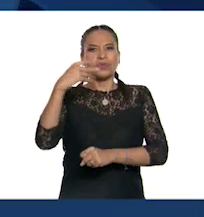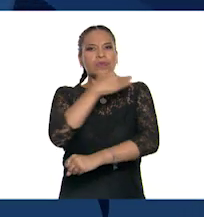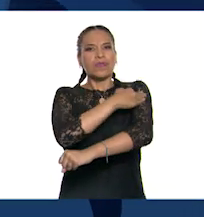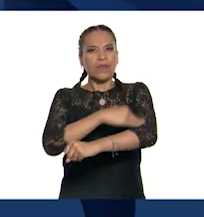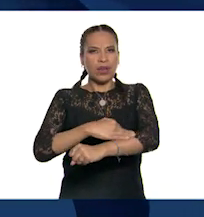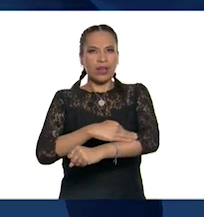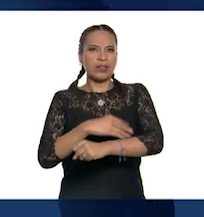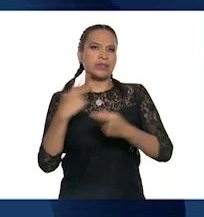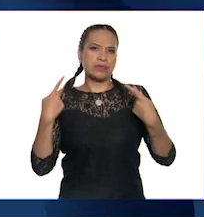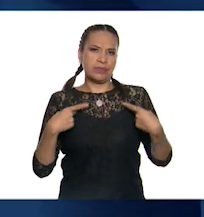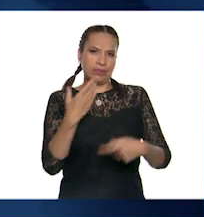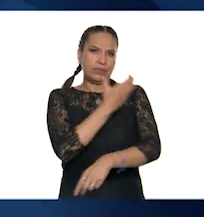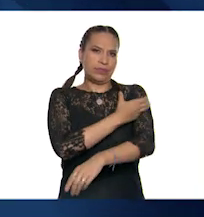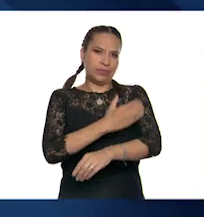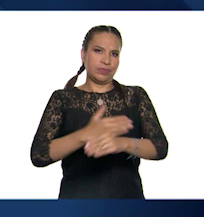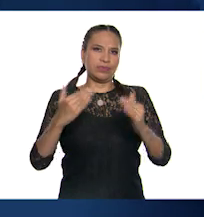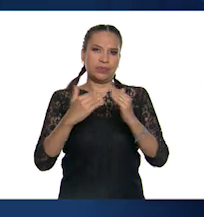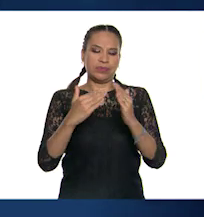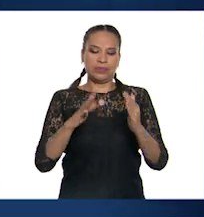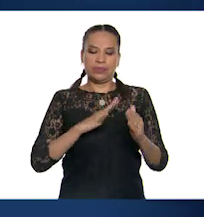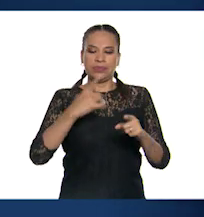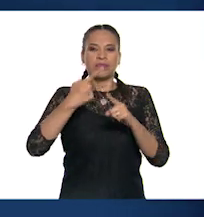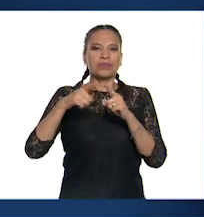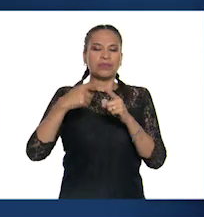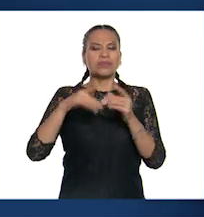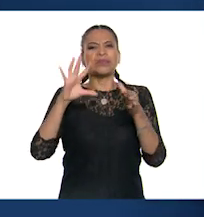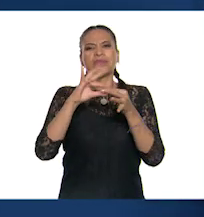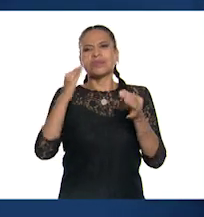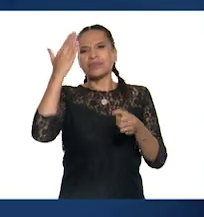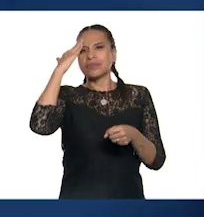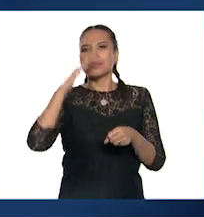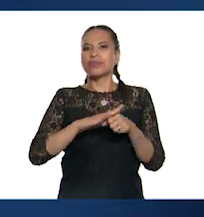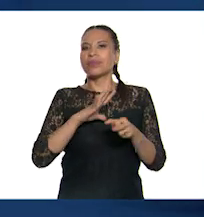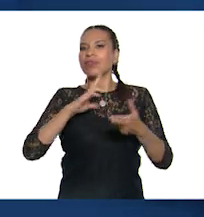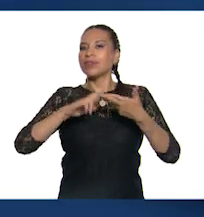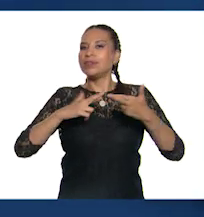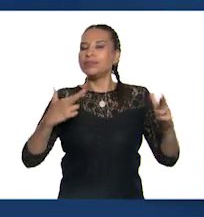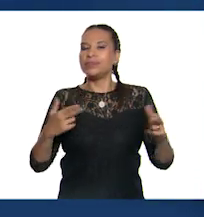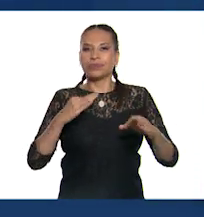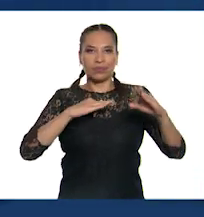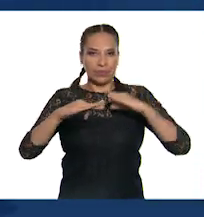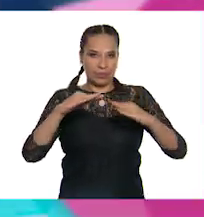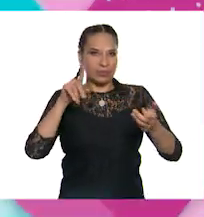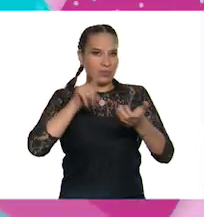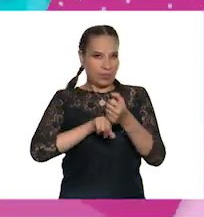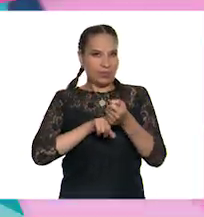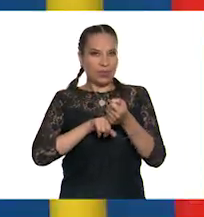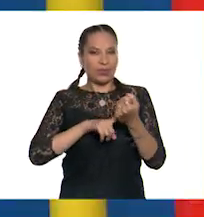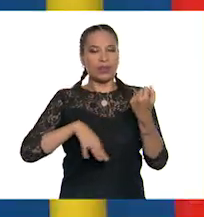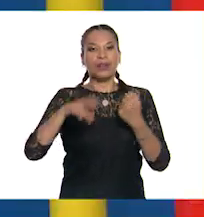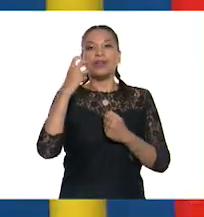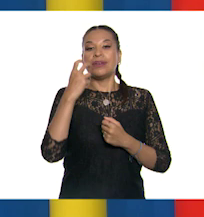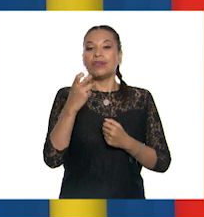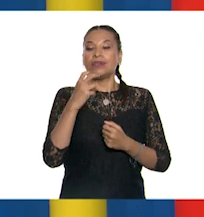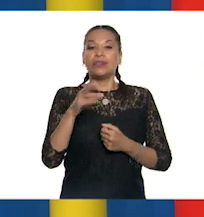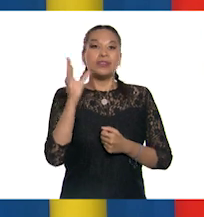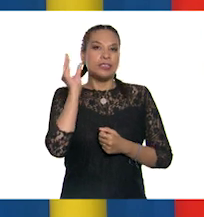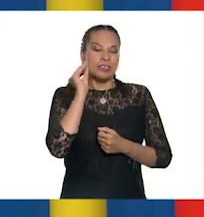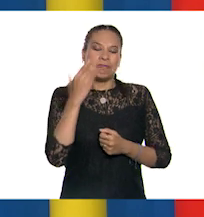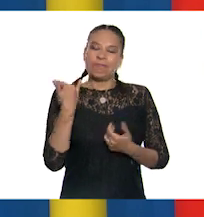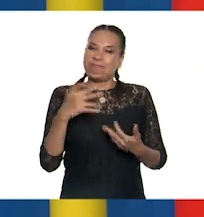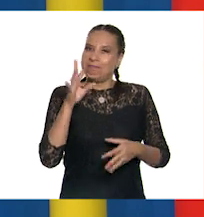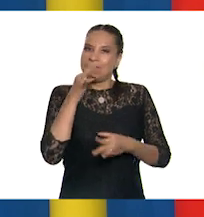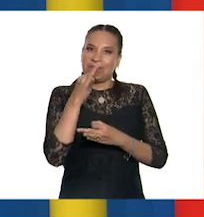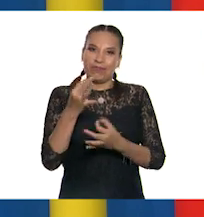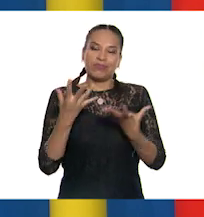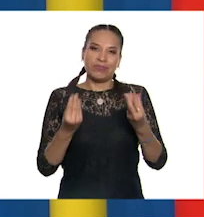familiares, con quienes nos acompañan en casa, recuperen alguna anécdota que esté relacionada con el trabajo. Pues eso se escucha muy